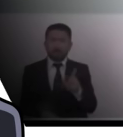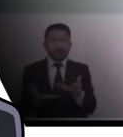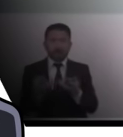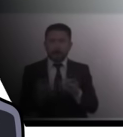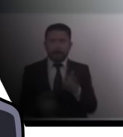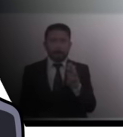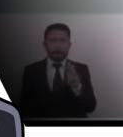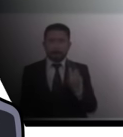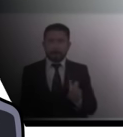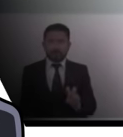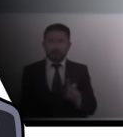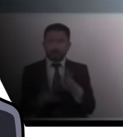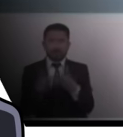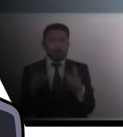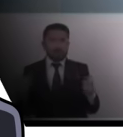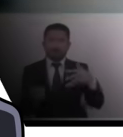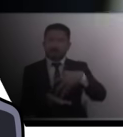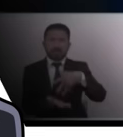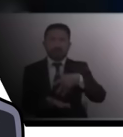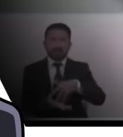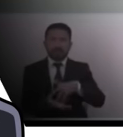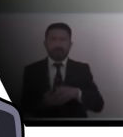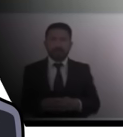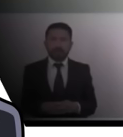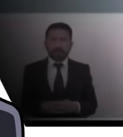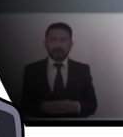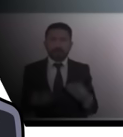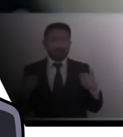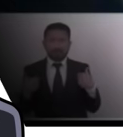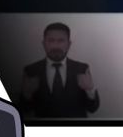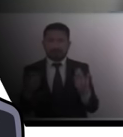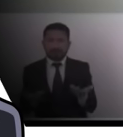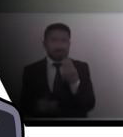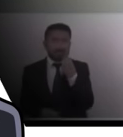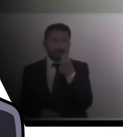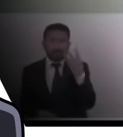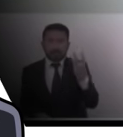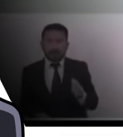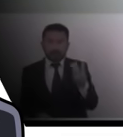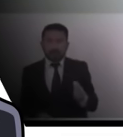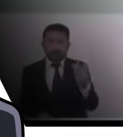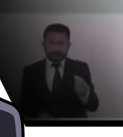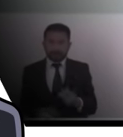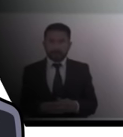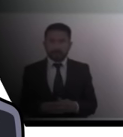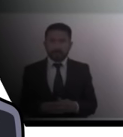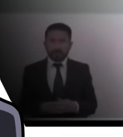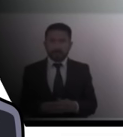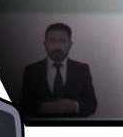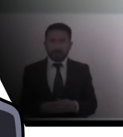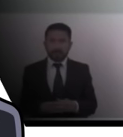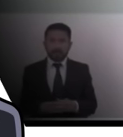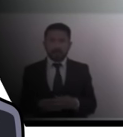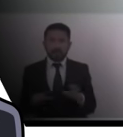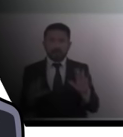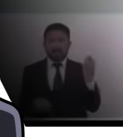quiere, que no le resuelve a la población el no tener que comer cada día. El ser un despedido de